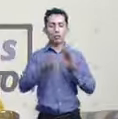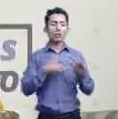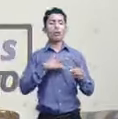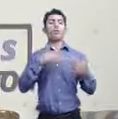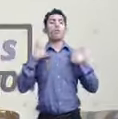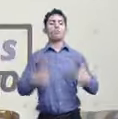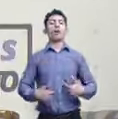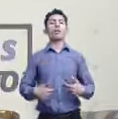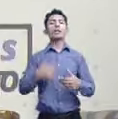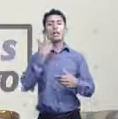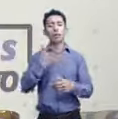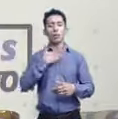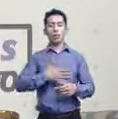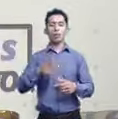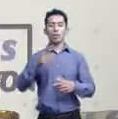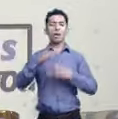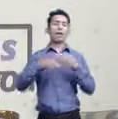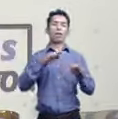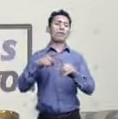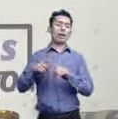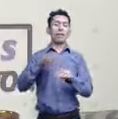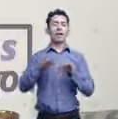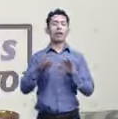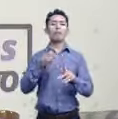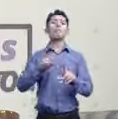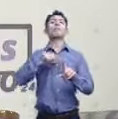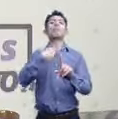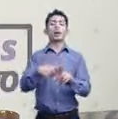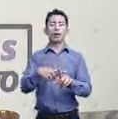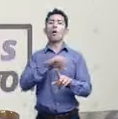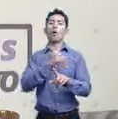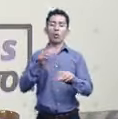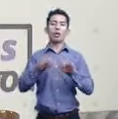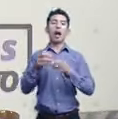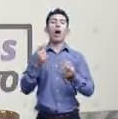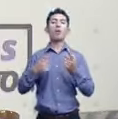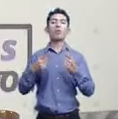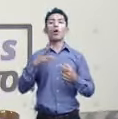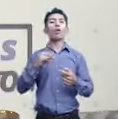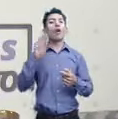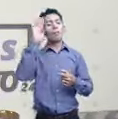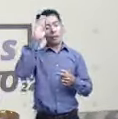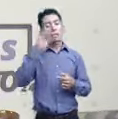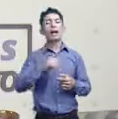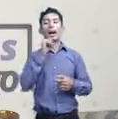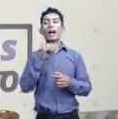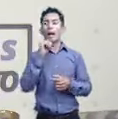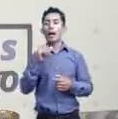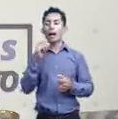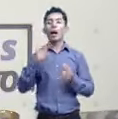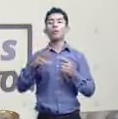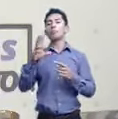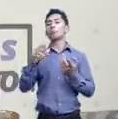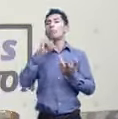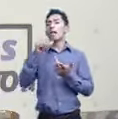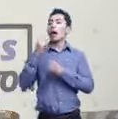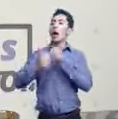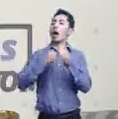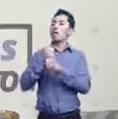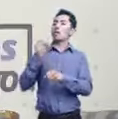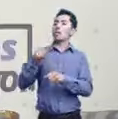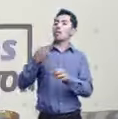humano, tratar de dignificar todos los empleos, incluyendo aquellos que han sido invisibilizados y que no han sido tomados en cuenta durante